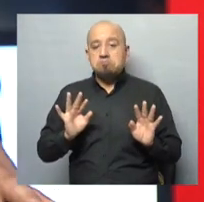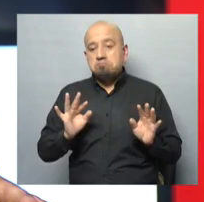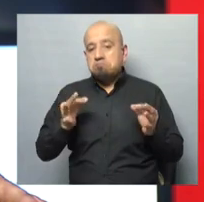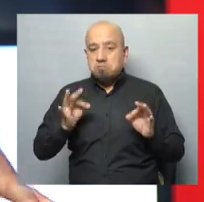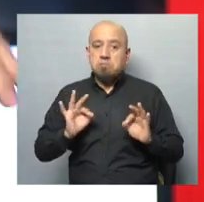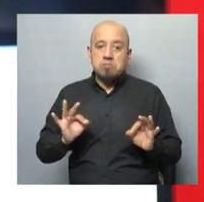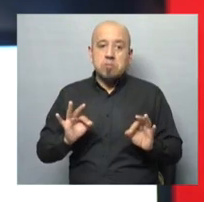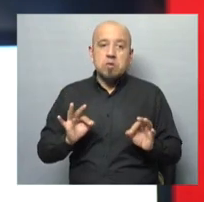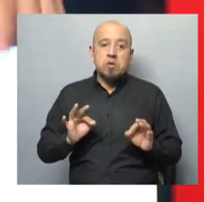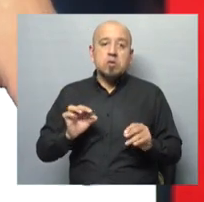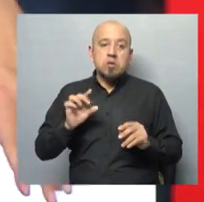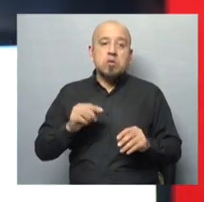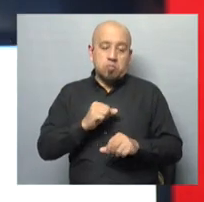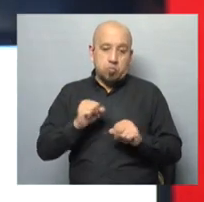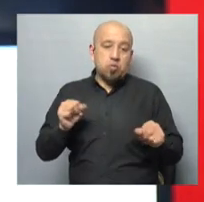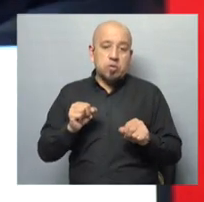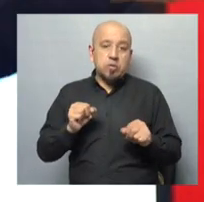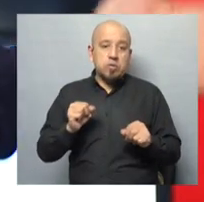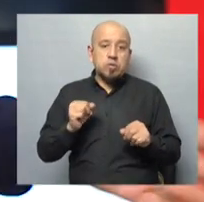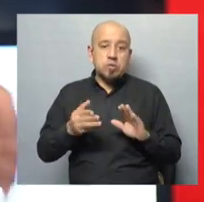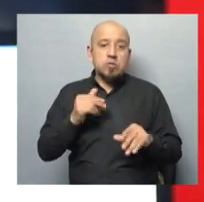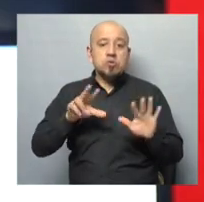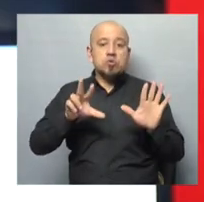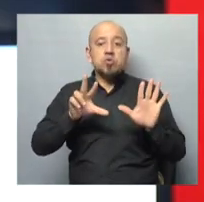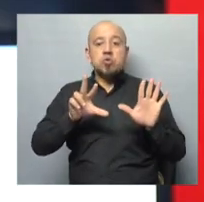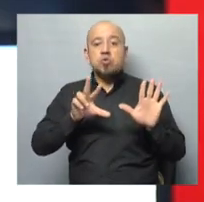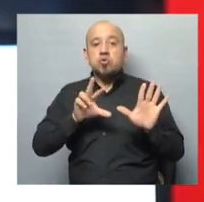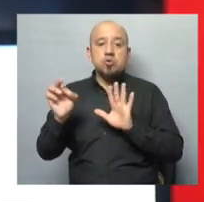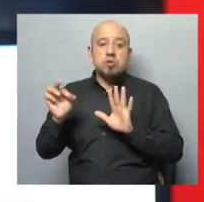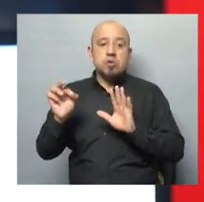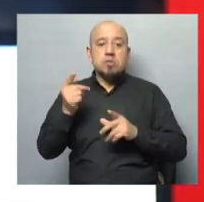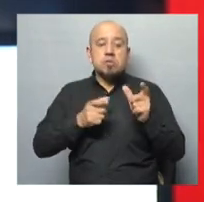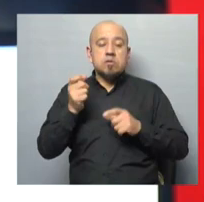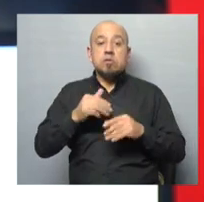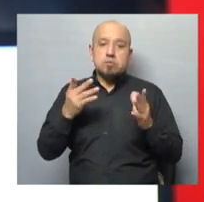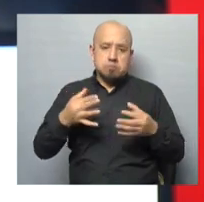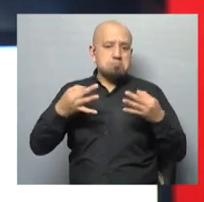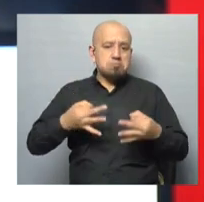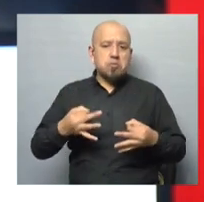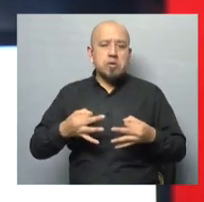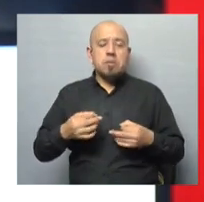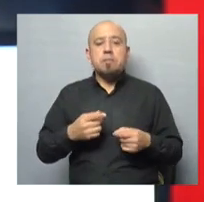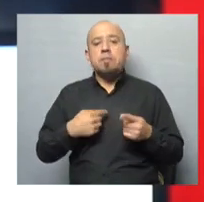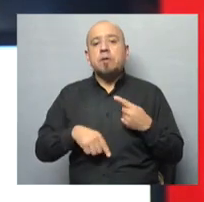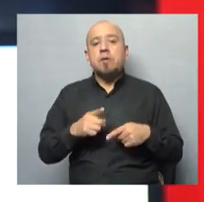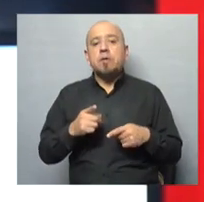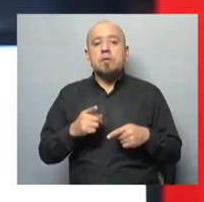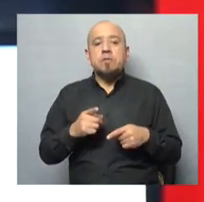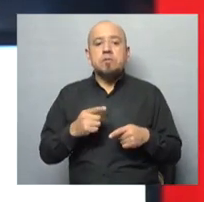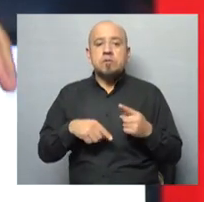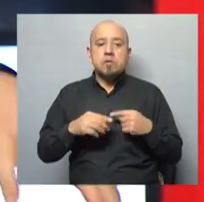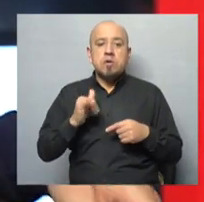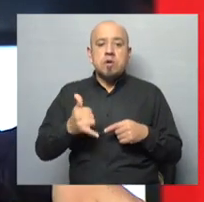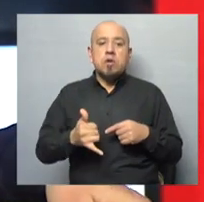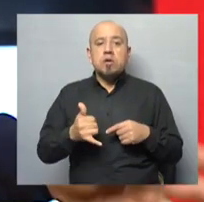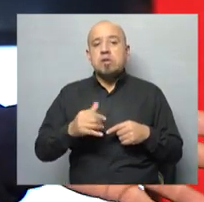obviamente puedes tener porque puedes tener las 810 otro lujo mayor este vidrio más pero pero ya con